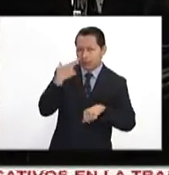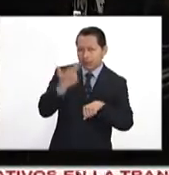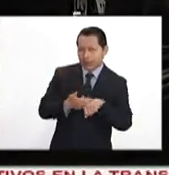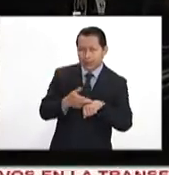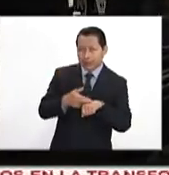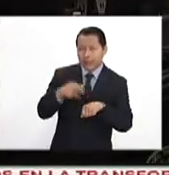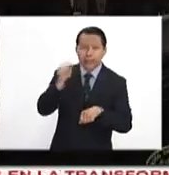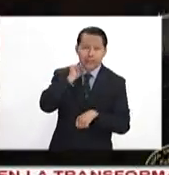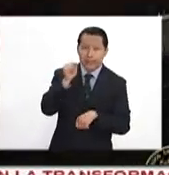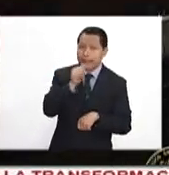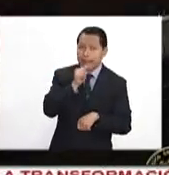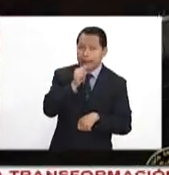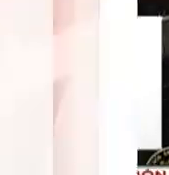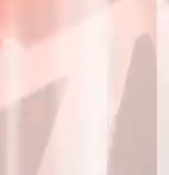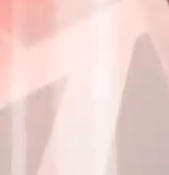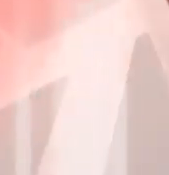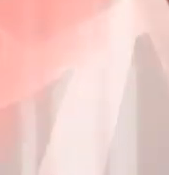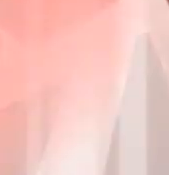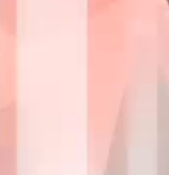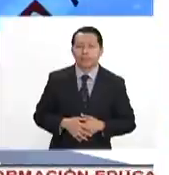nombrado.